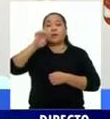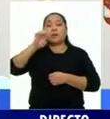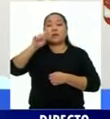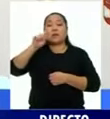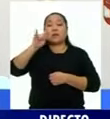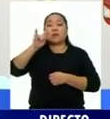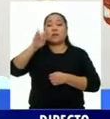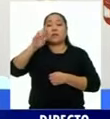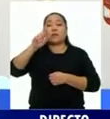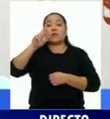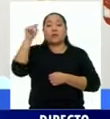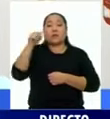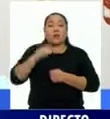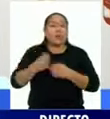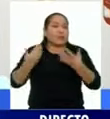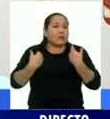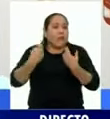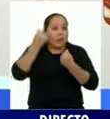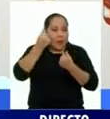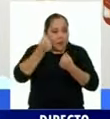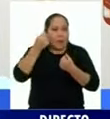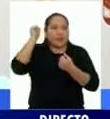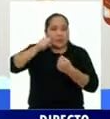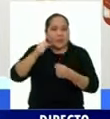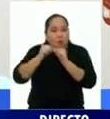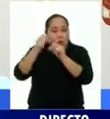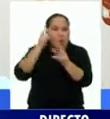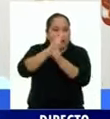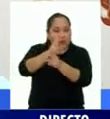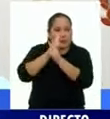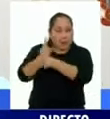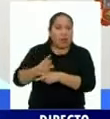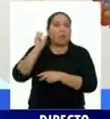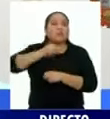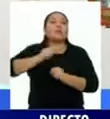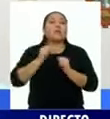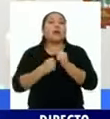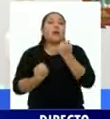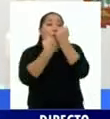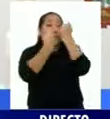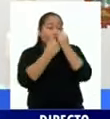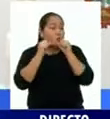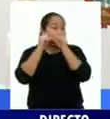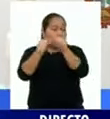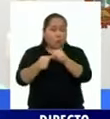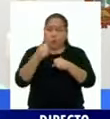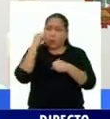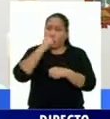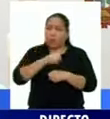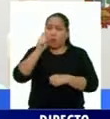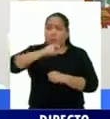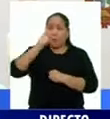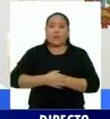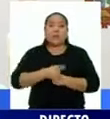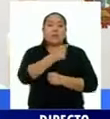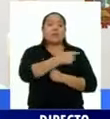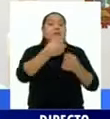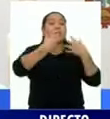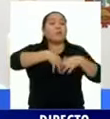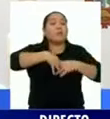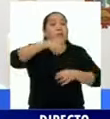tenemos fondos todavía para seguir prestando, así que el apoyo está todavía disponible para estas empresas que tienen